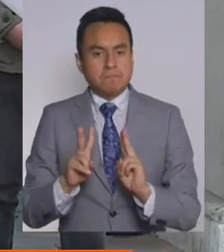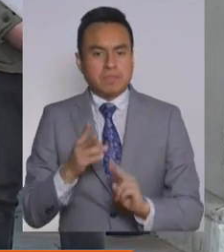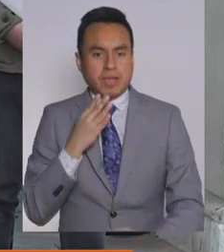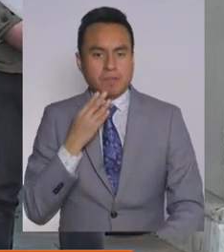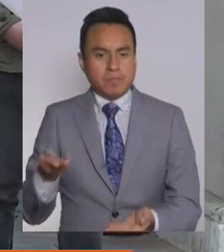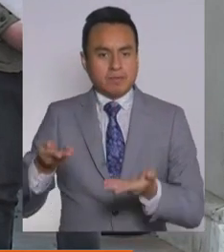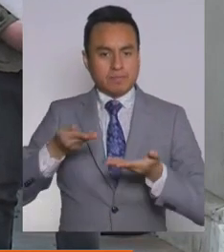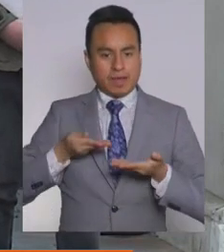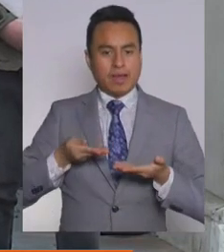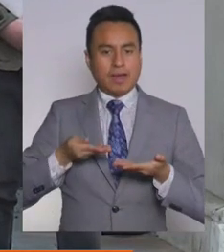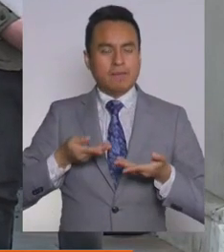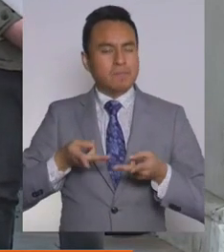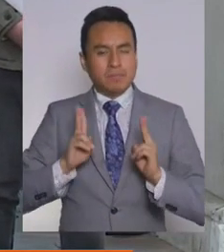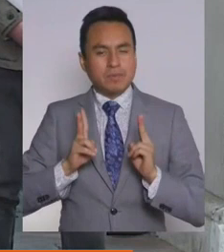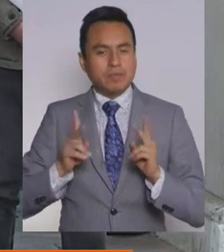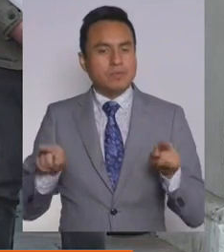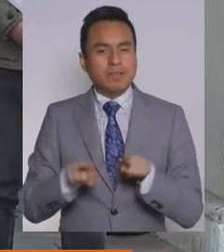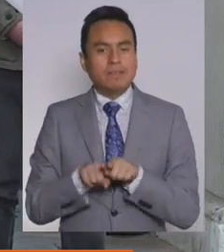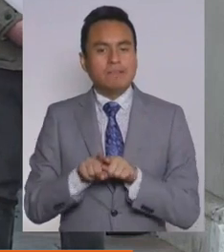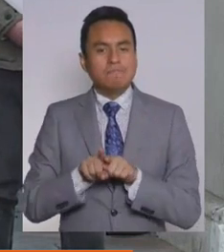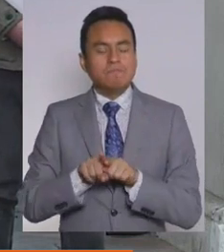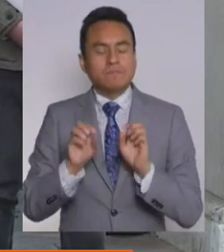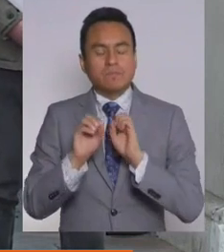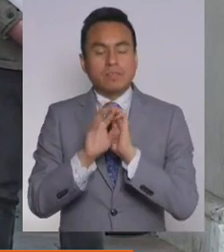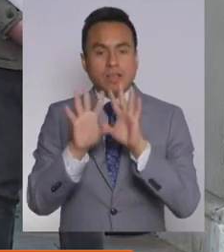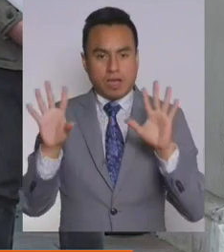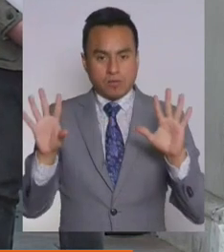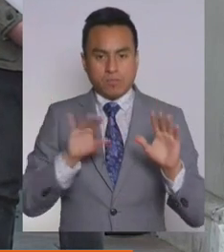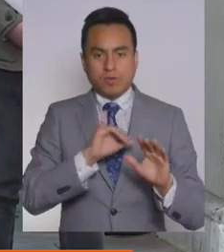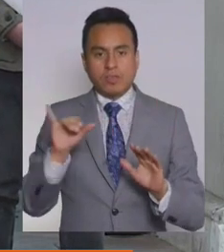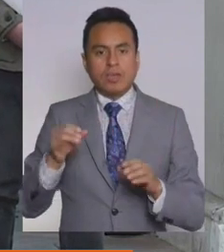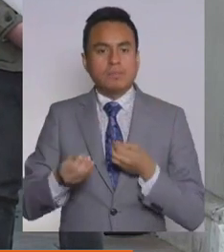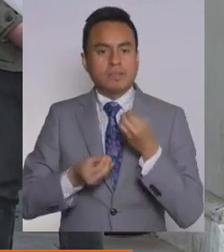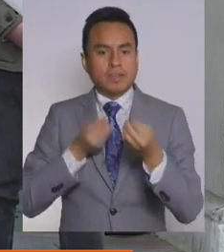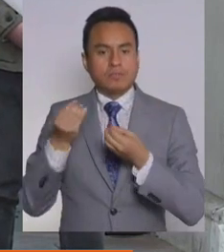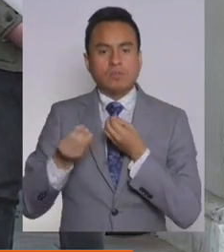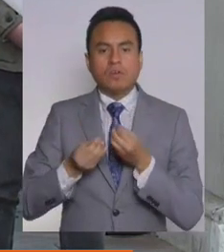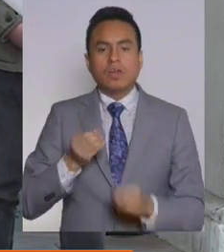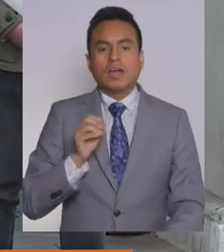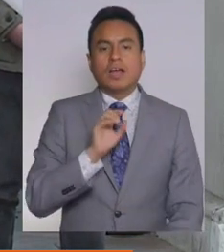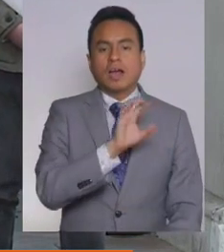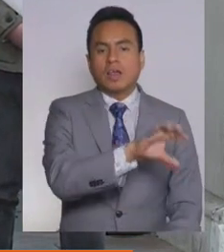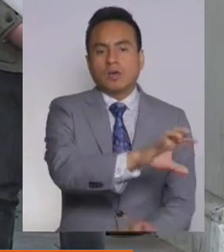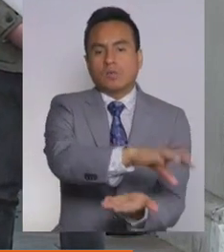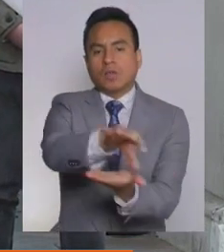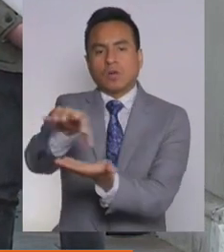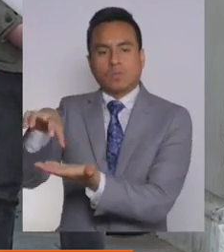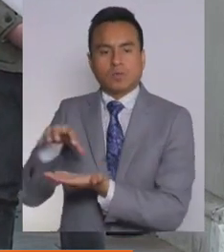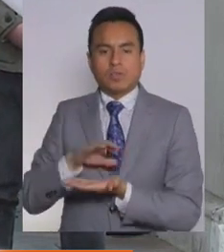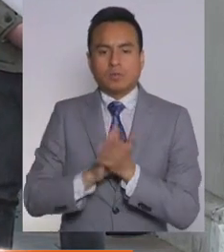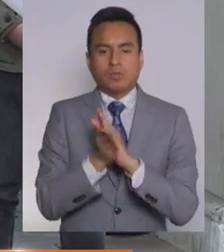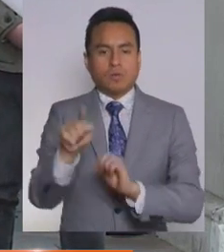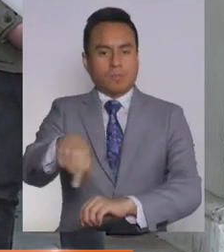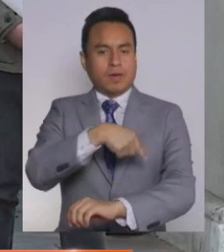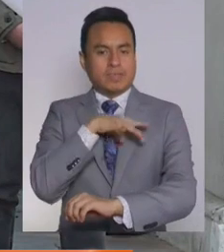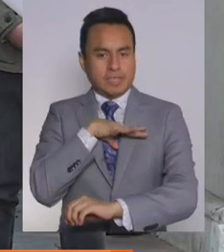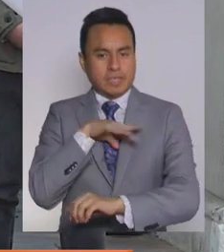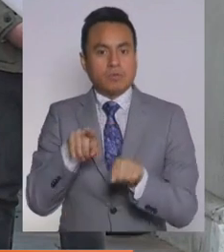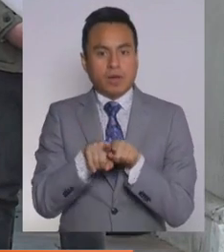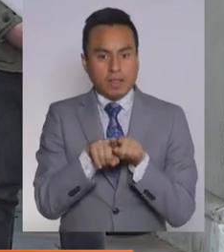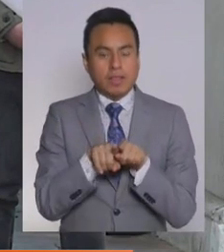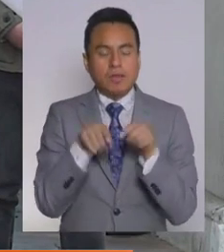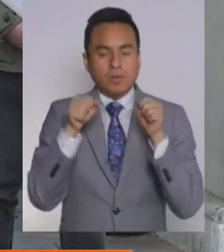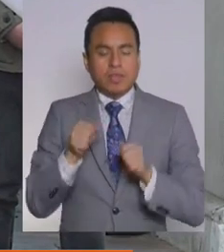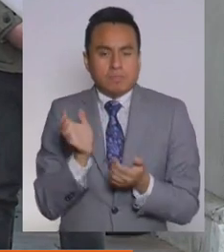también tener un pulso claro de lo que está ocurriendo en cada una de las comunas a lo largo de todo nuestro país y nos permite